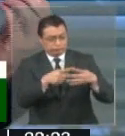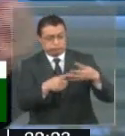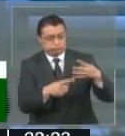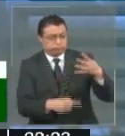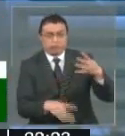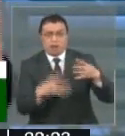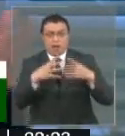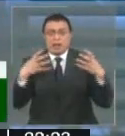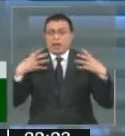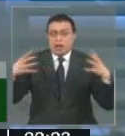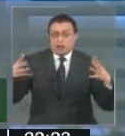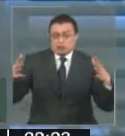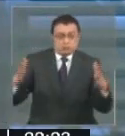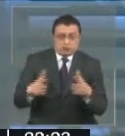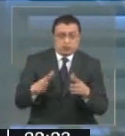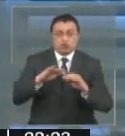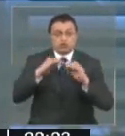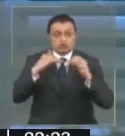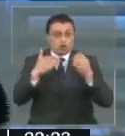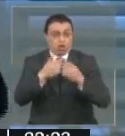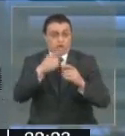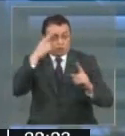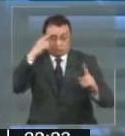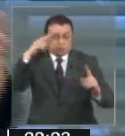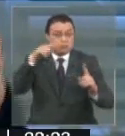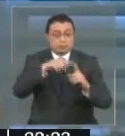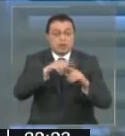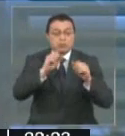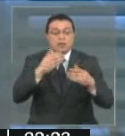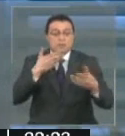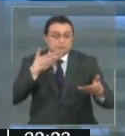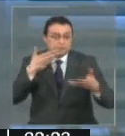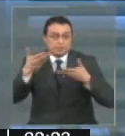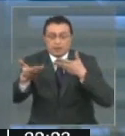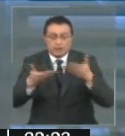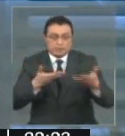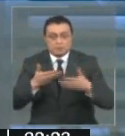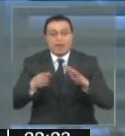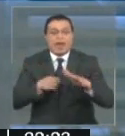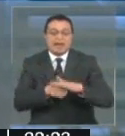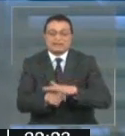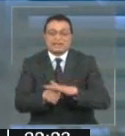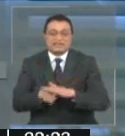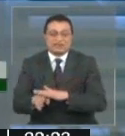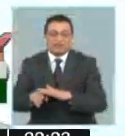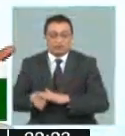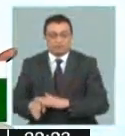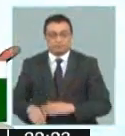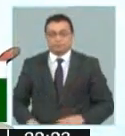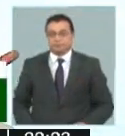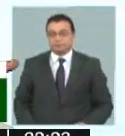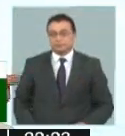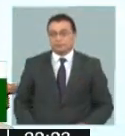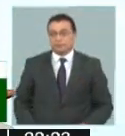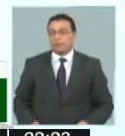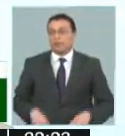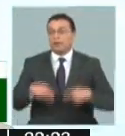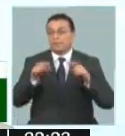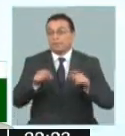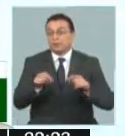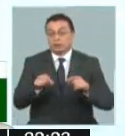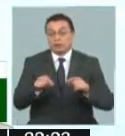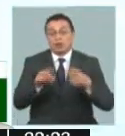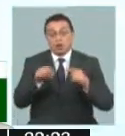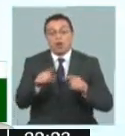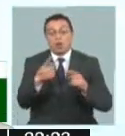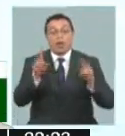de grandes, pequeños, y todos se articulan en un destino para poder acercarlo hacia la accesibilidad. Mauro, esto normalmente se considera que es